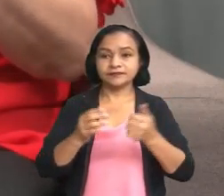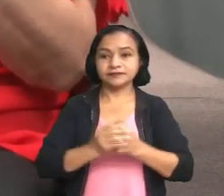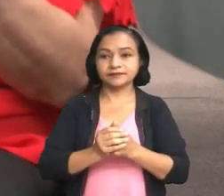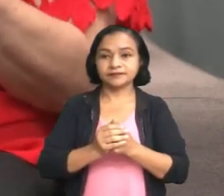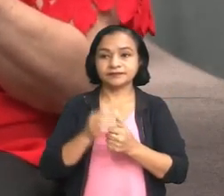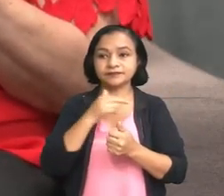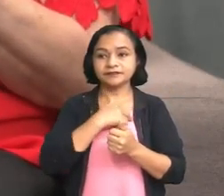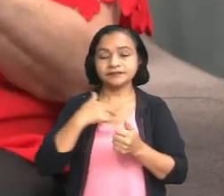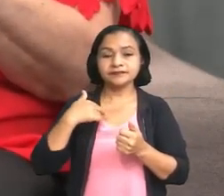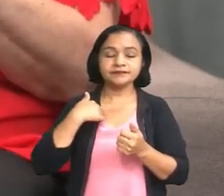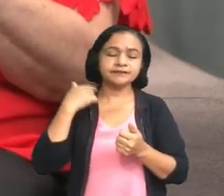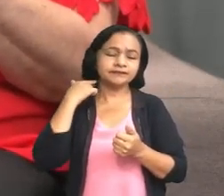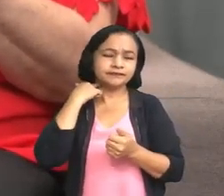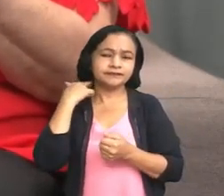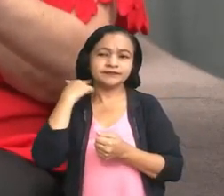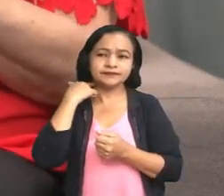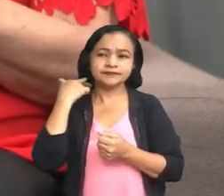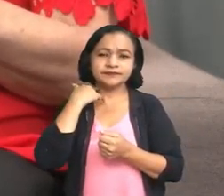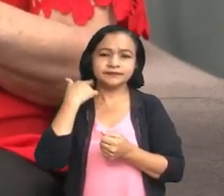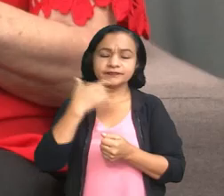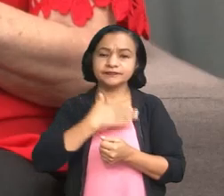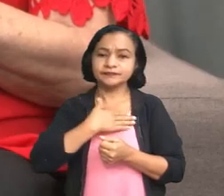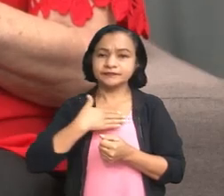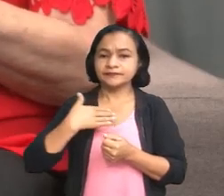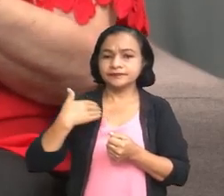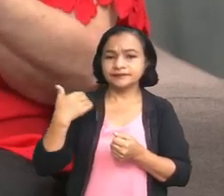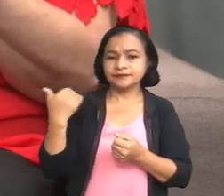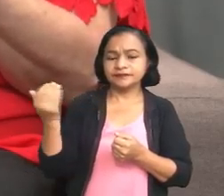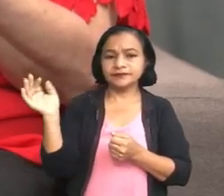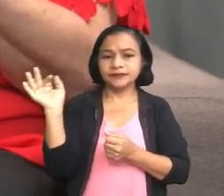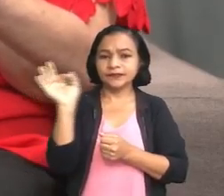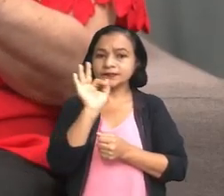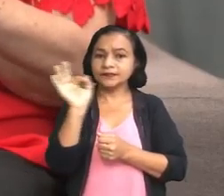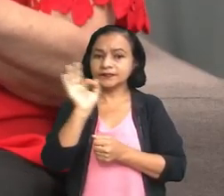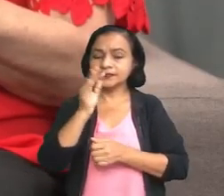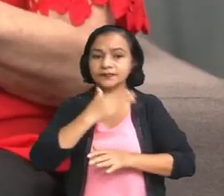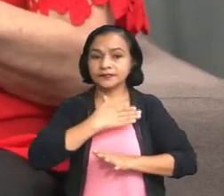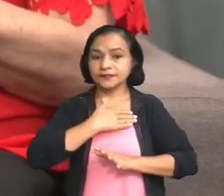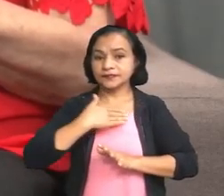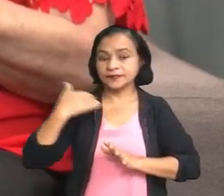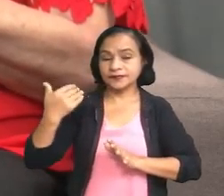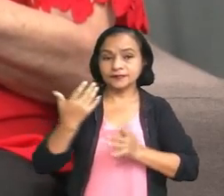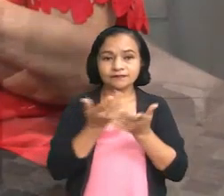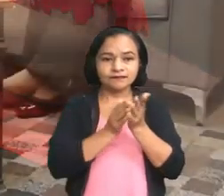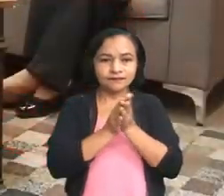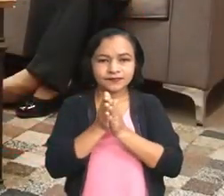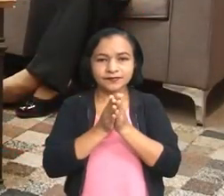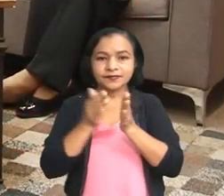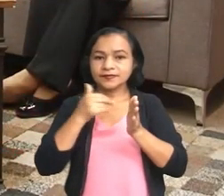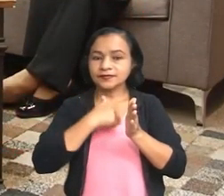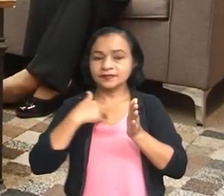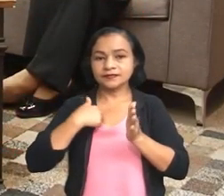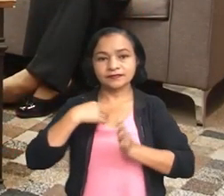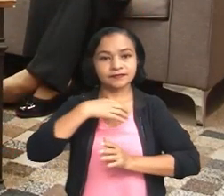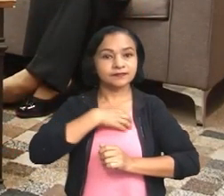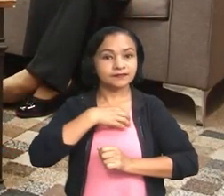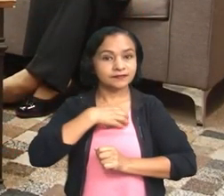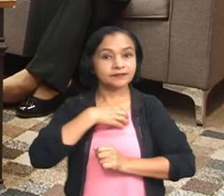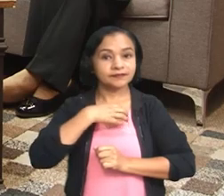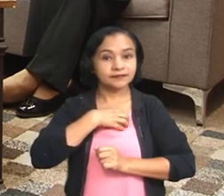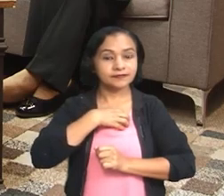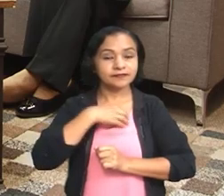estar siempre en la mejor disposición, pero en el mejor interés de hacer suyo,